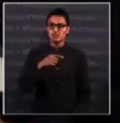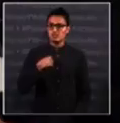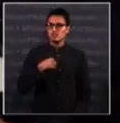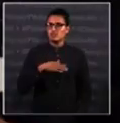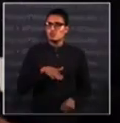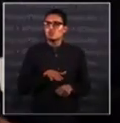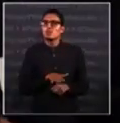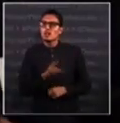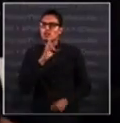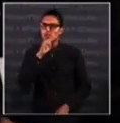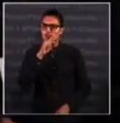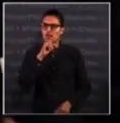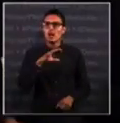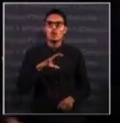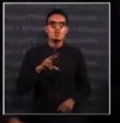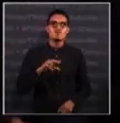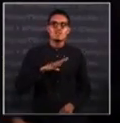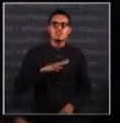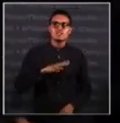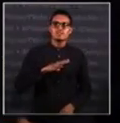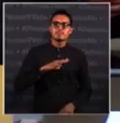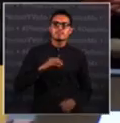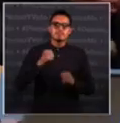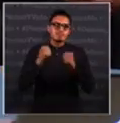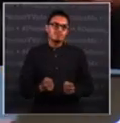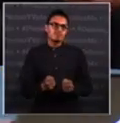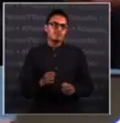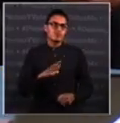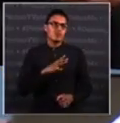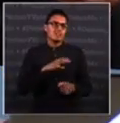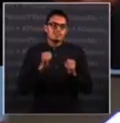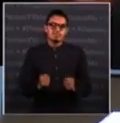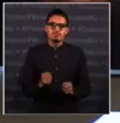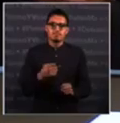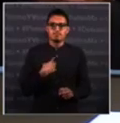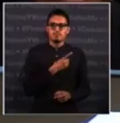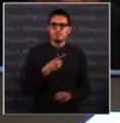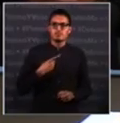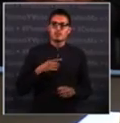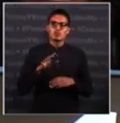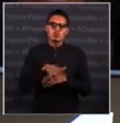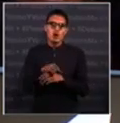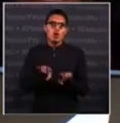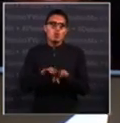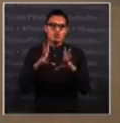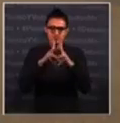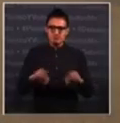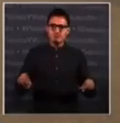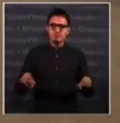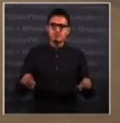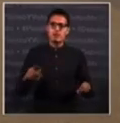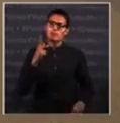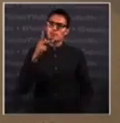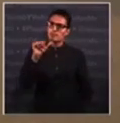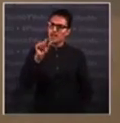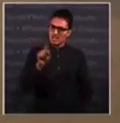preocupa es la violencia y la inseguridad. Por eso mi compromiso es muy puntual. Desde el primer día de mi gobierno,